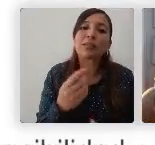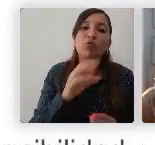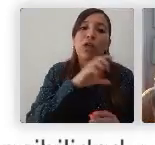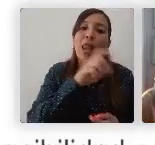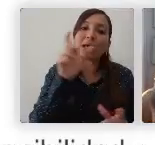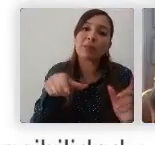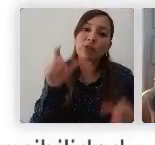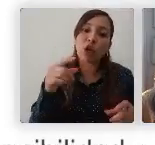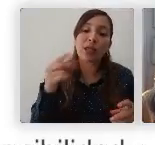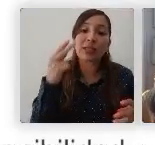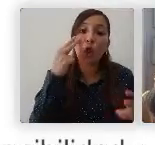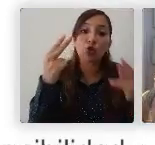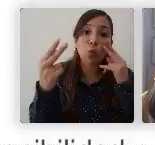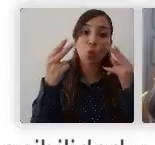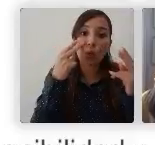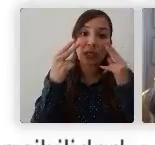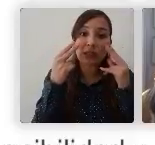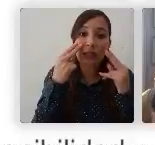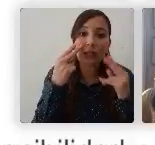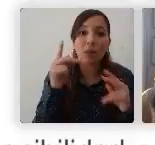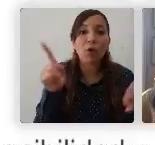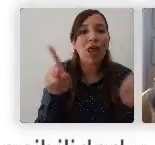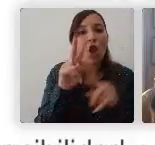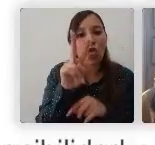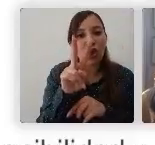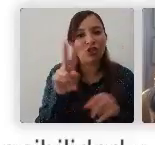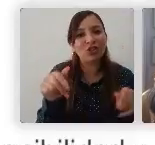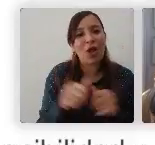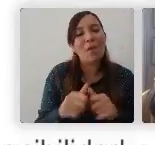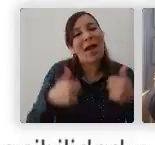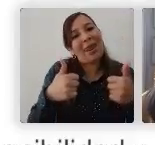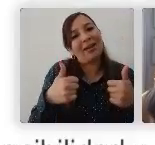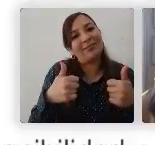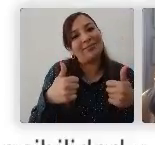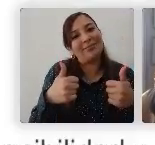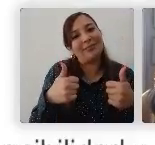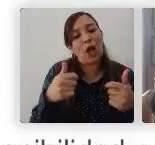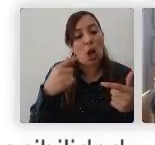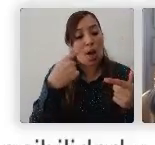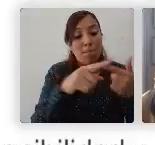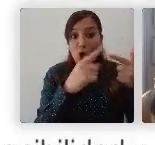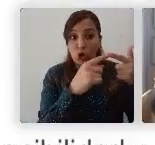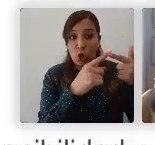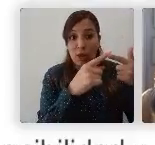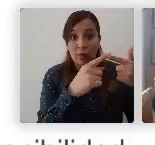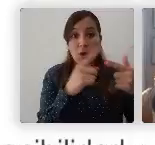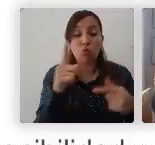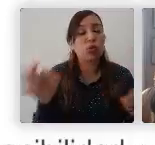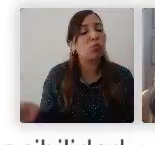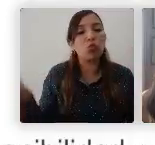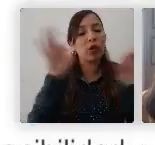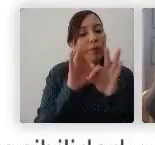también al turista porque ambos salen beneficiados de esta experiencia y por otro lado que es un punto importante es